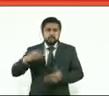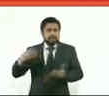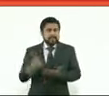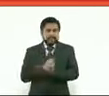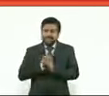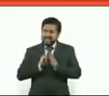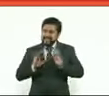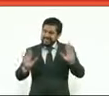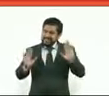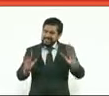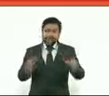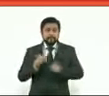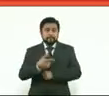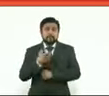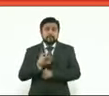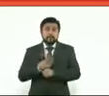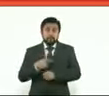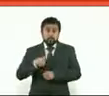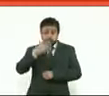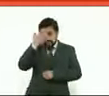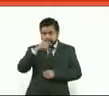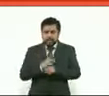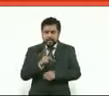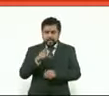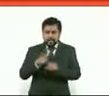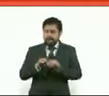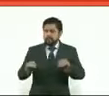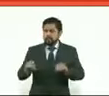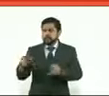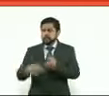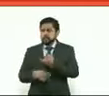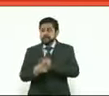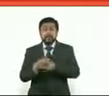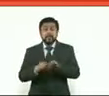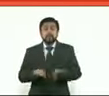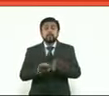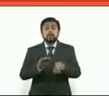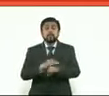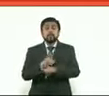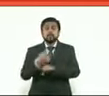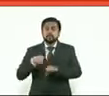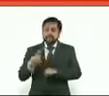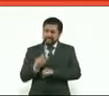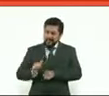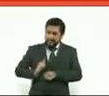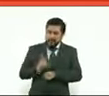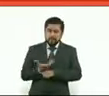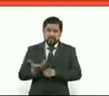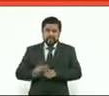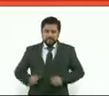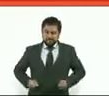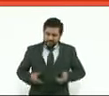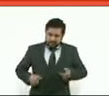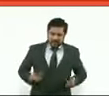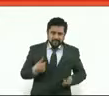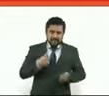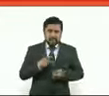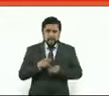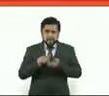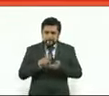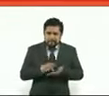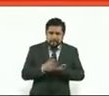que los primeros kilómetros eran fundamentales, porque eran un poco hacia abajo y tenía que aprovechar el peso, tenía que aprovechar la